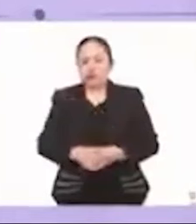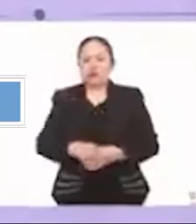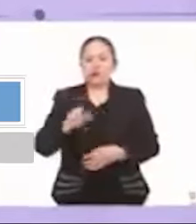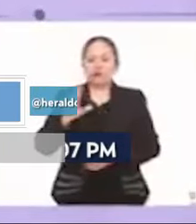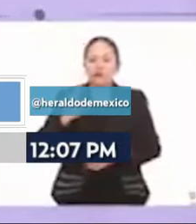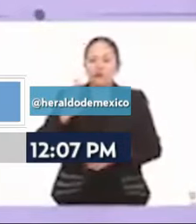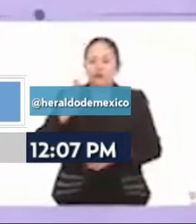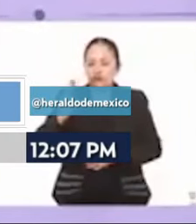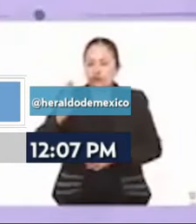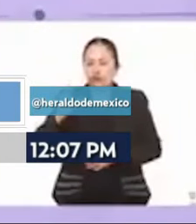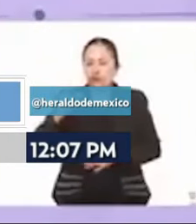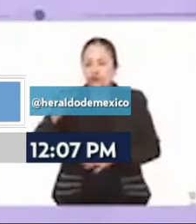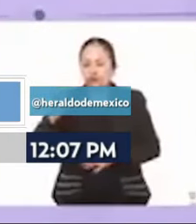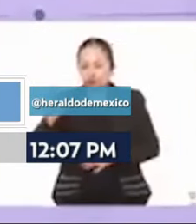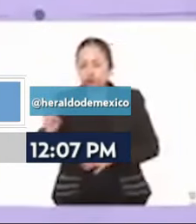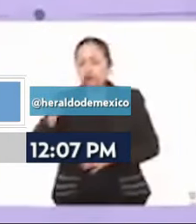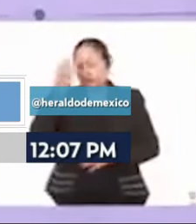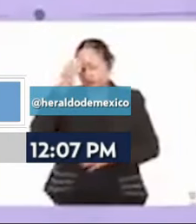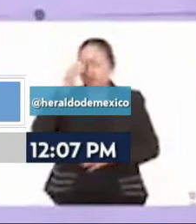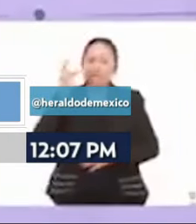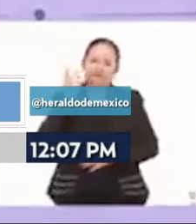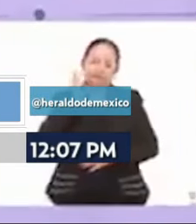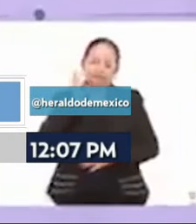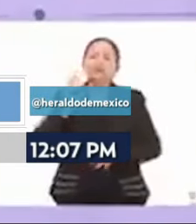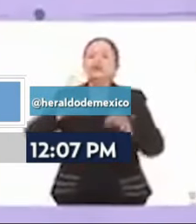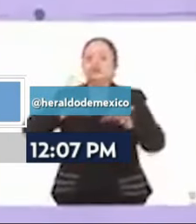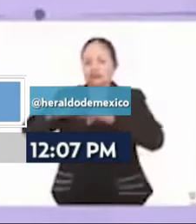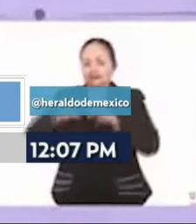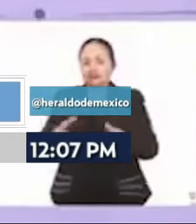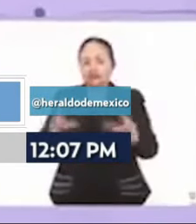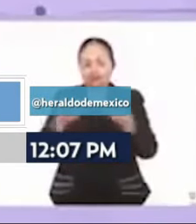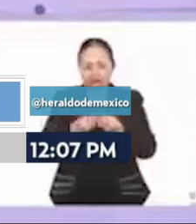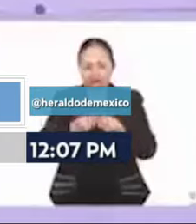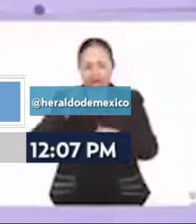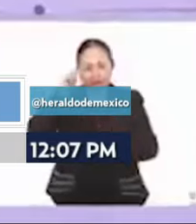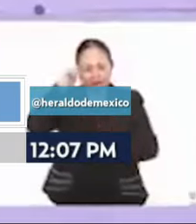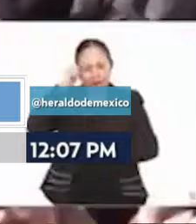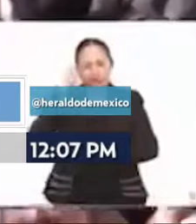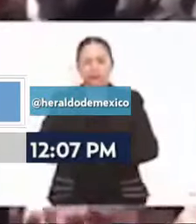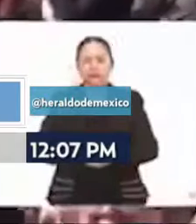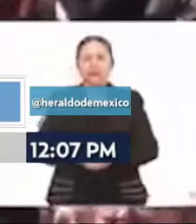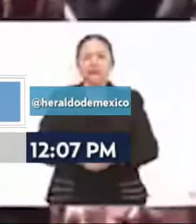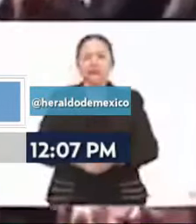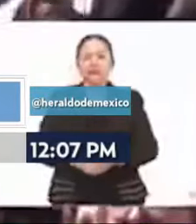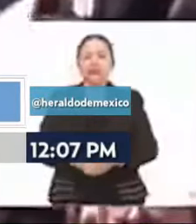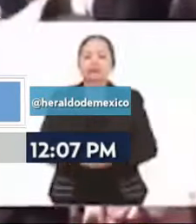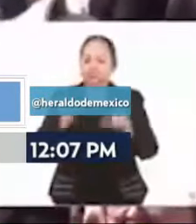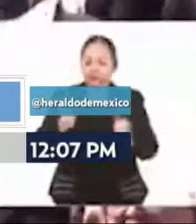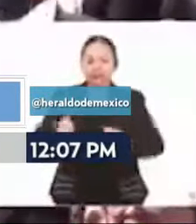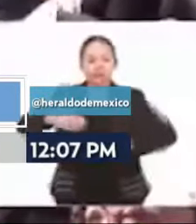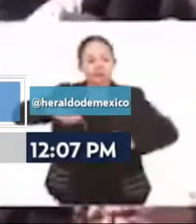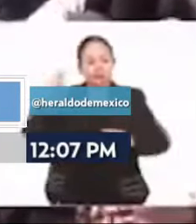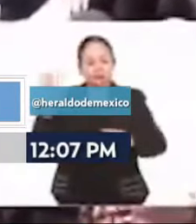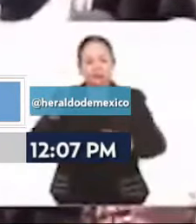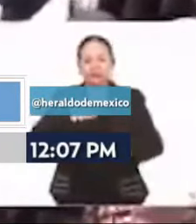Ulises conoce la Fiscalía, ha trabajado con este gran equipo de servidoras y servidores públicos y está